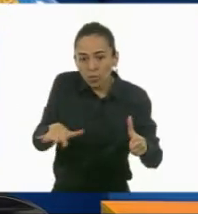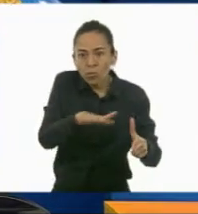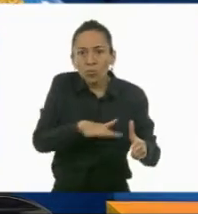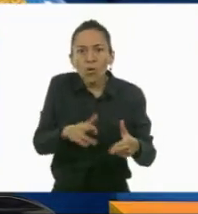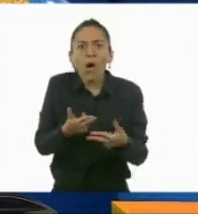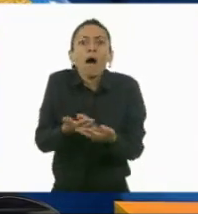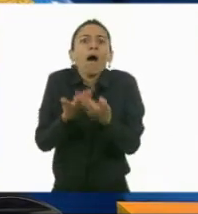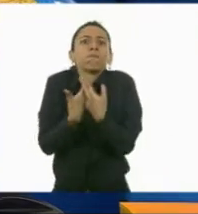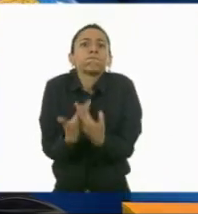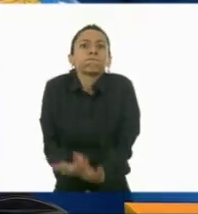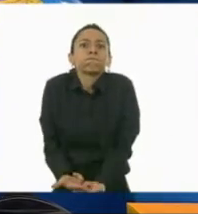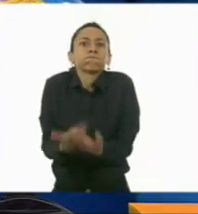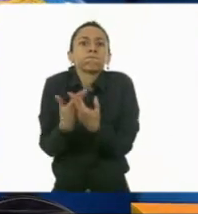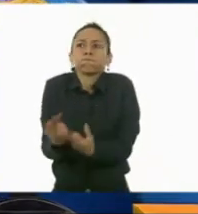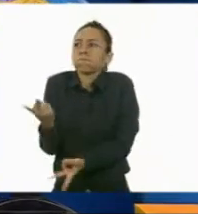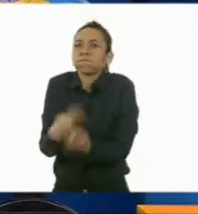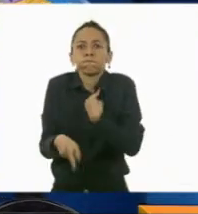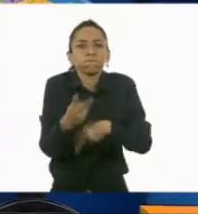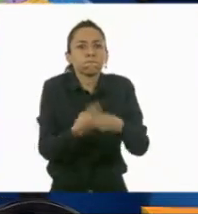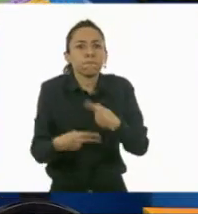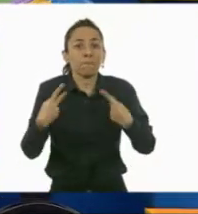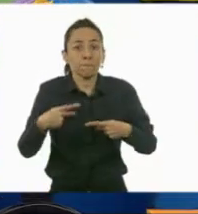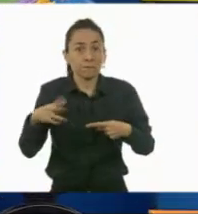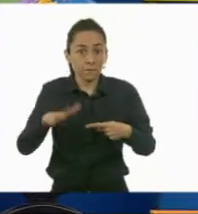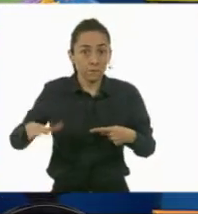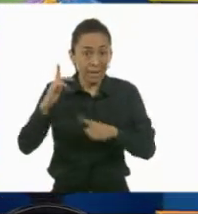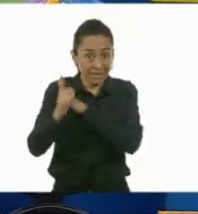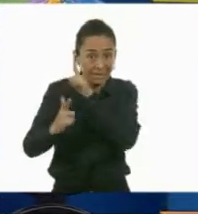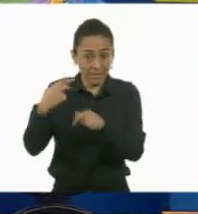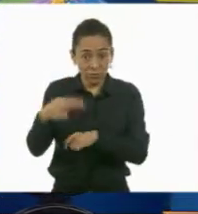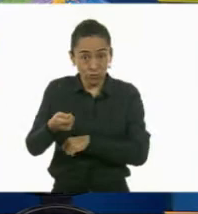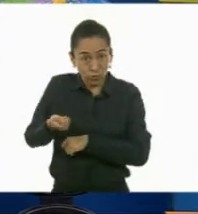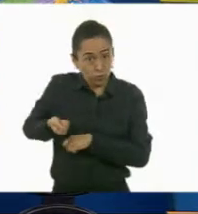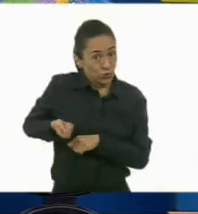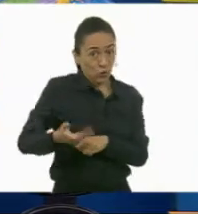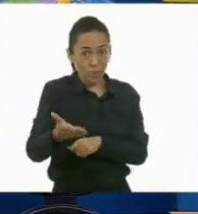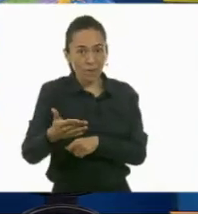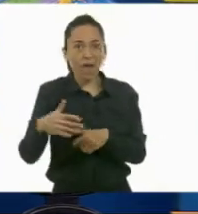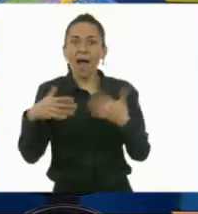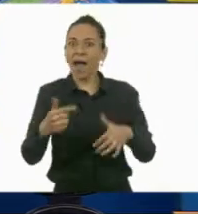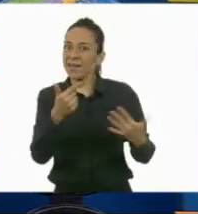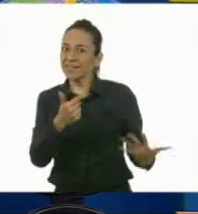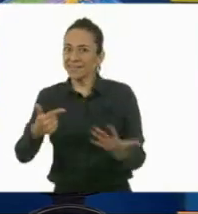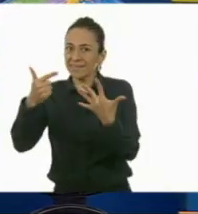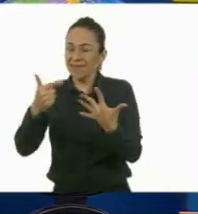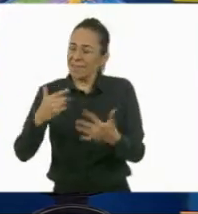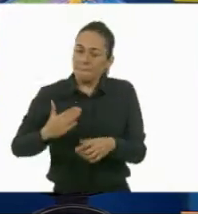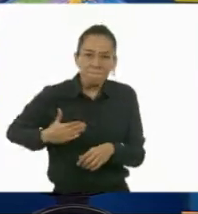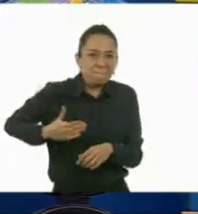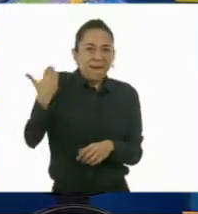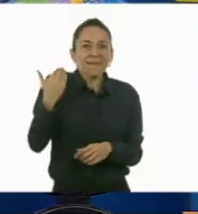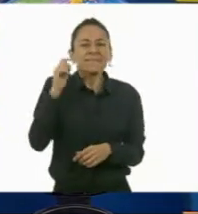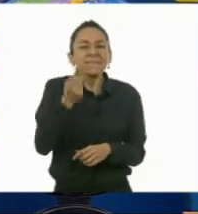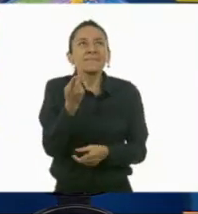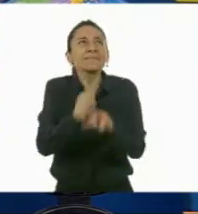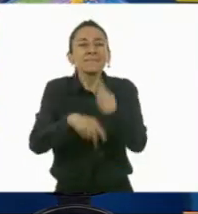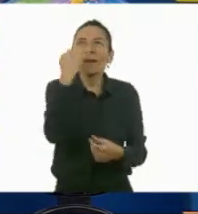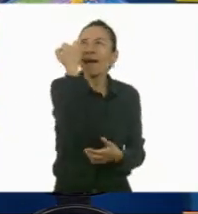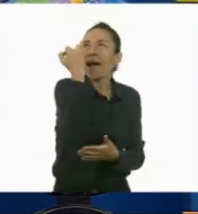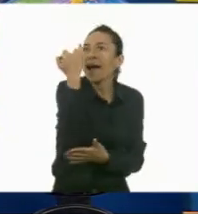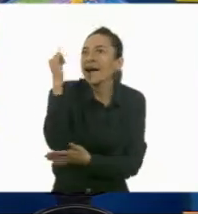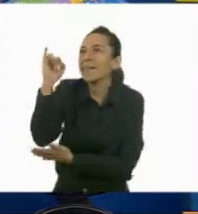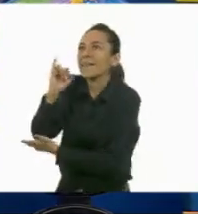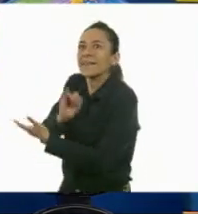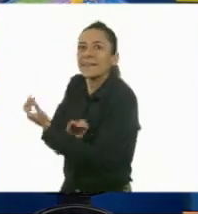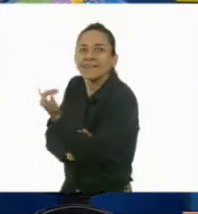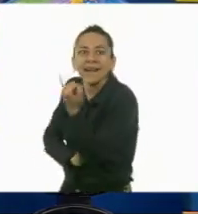cosas que incluso los griegos llamaron una de las siete maravillas. Crearon jardines, pudieron desarrollar muchísimos inventos que hasta el